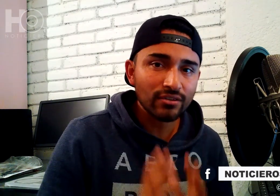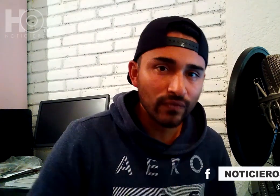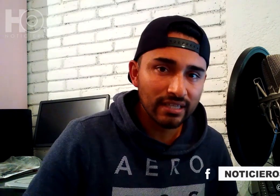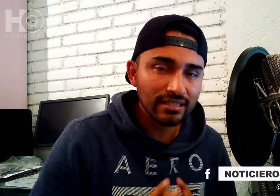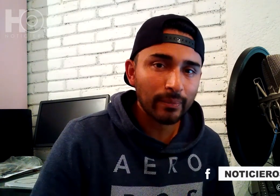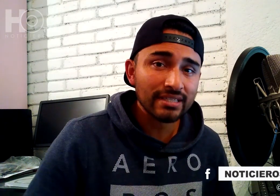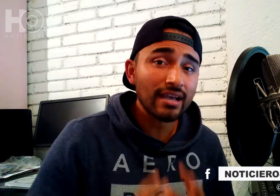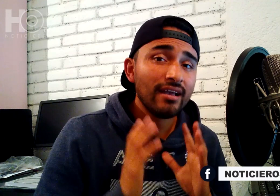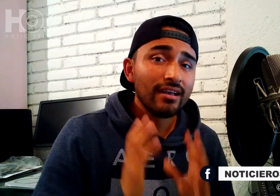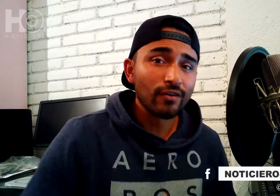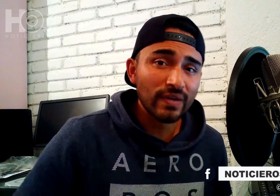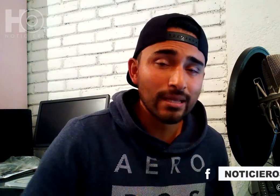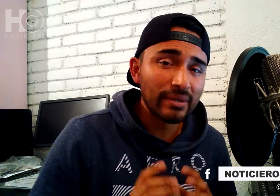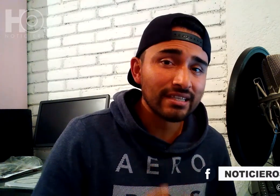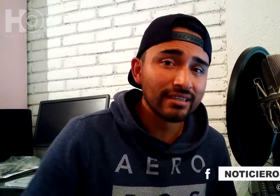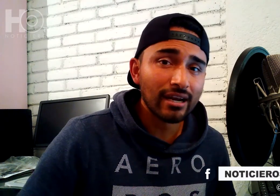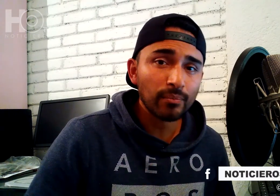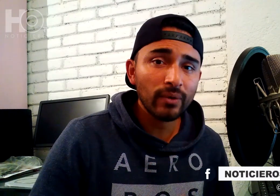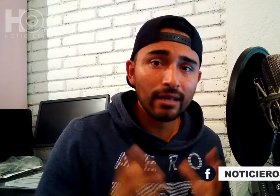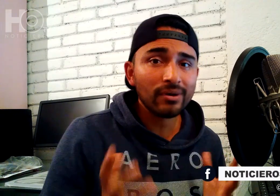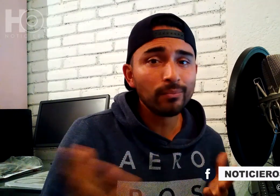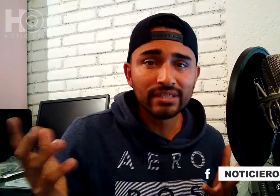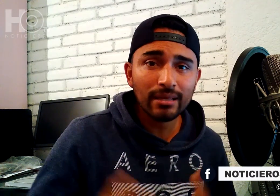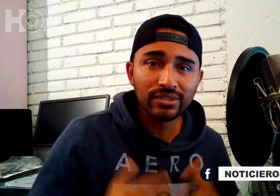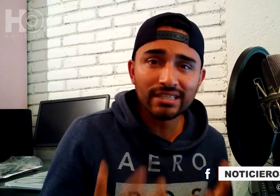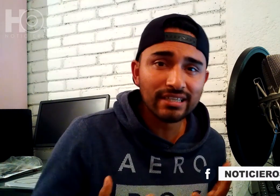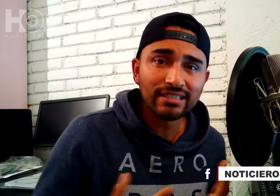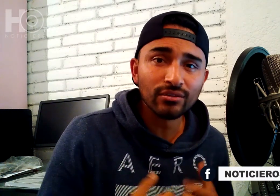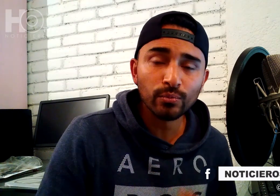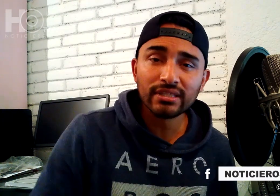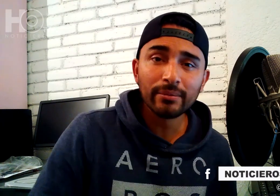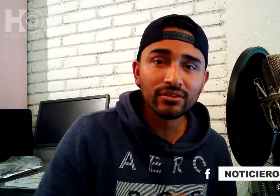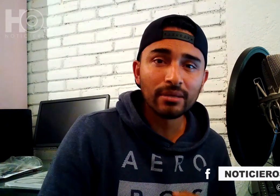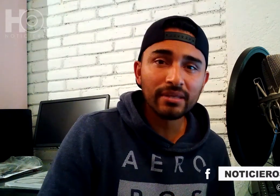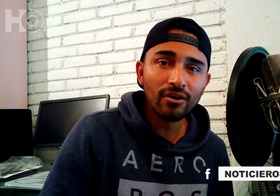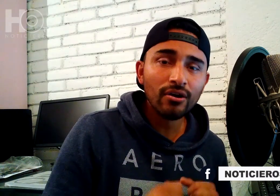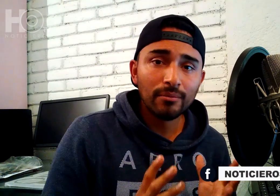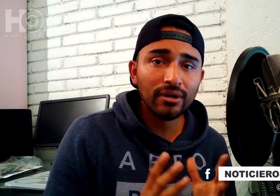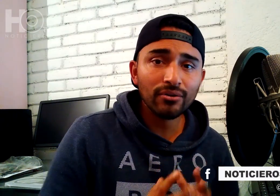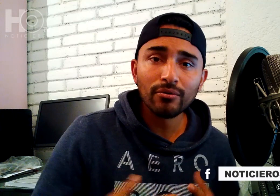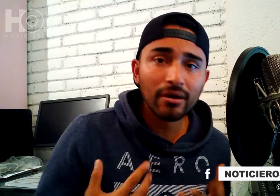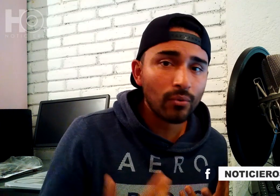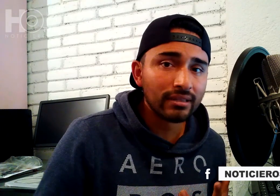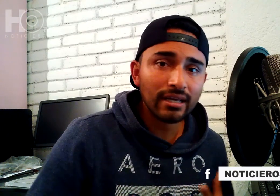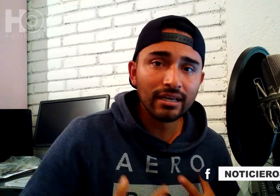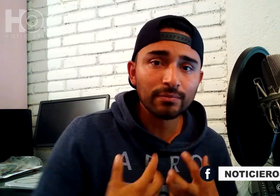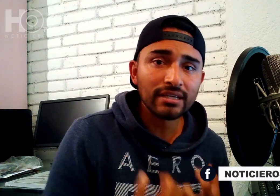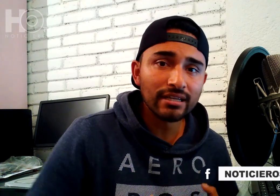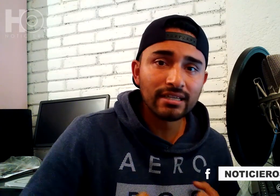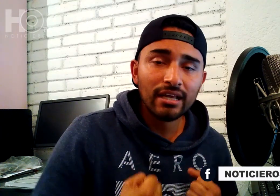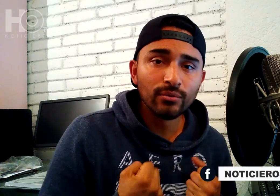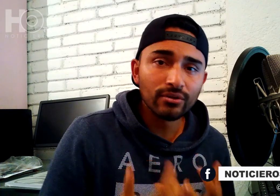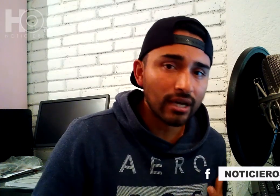en las conferencias de prensa que ofrece el presidente de la república y bueno pues nada muchas gracias a todos por estar viendo este vídeo bueno de nueva cuenta